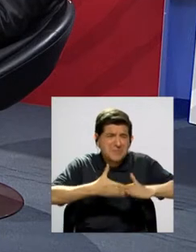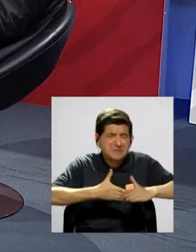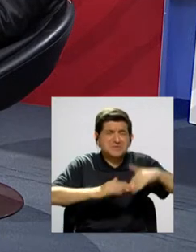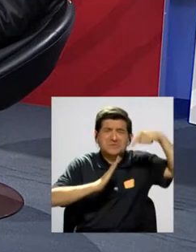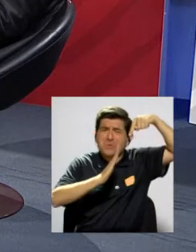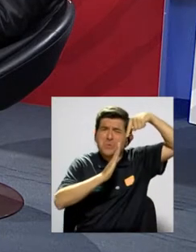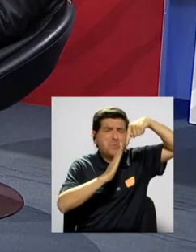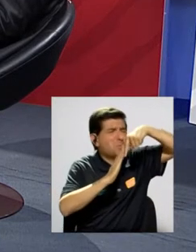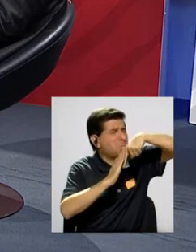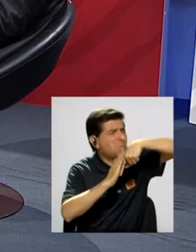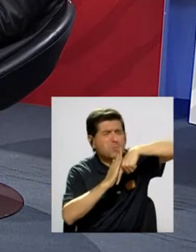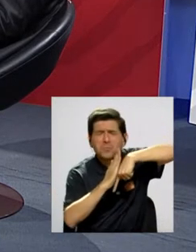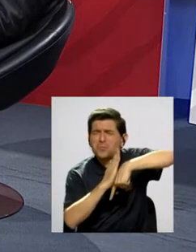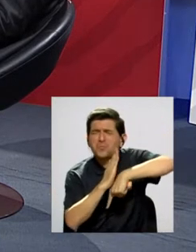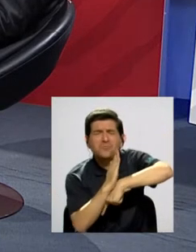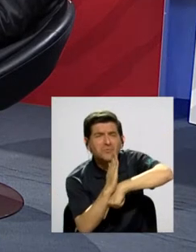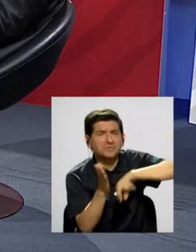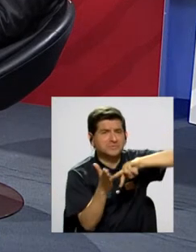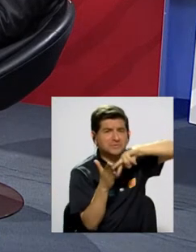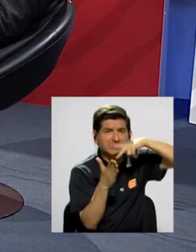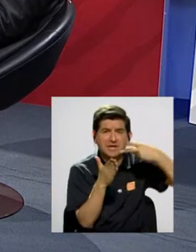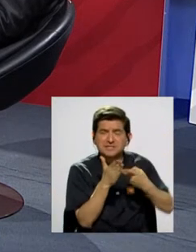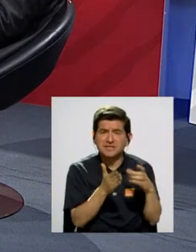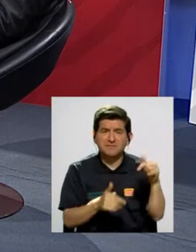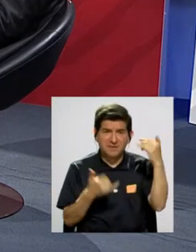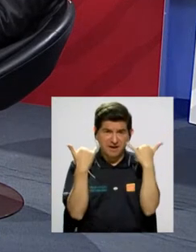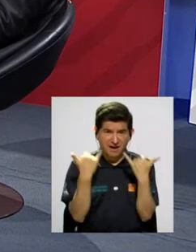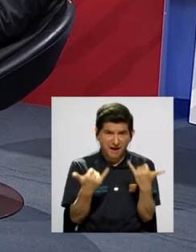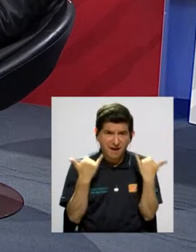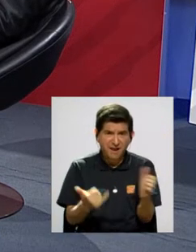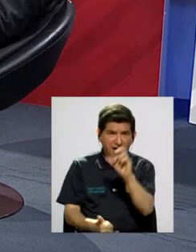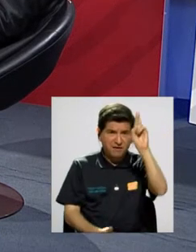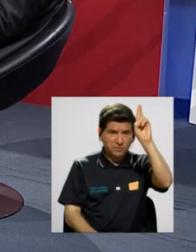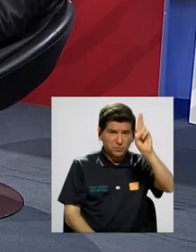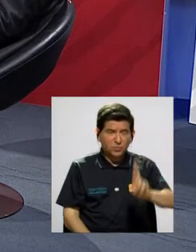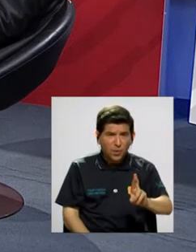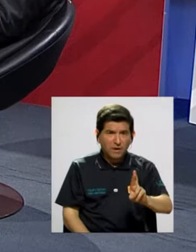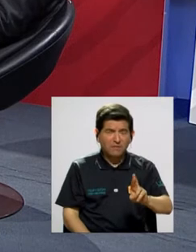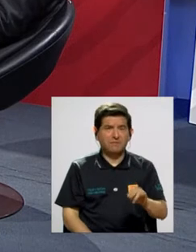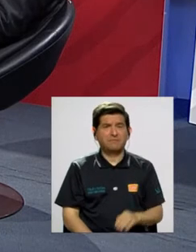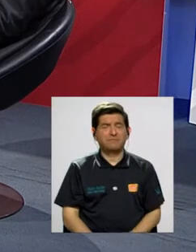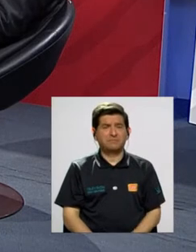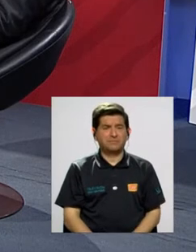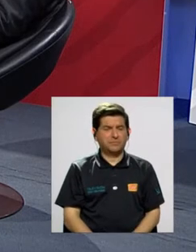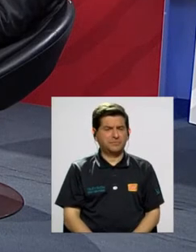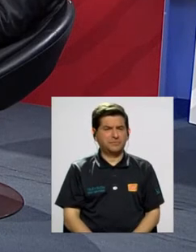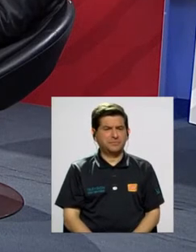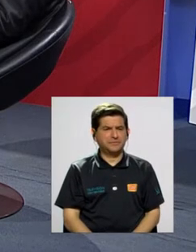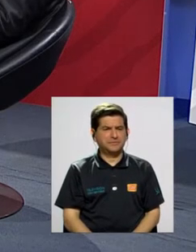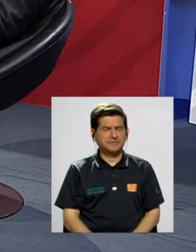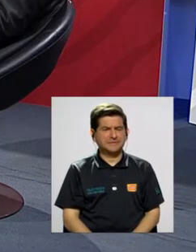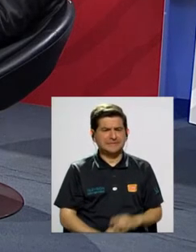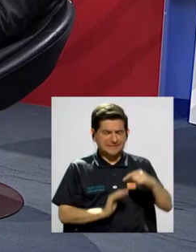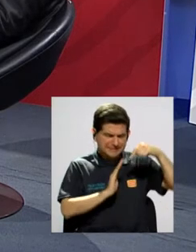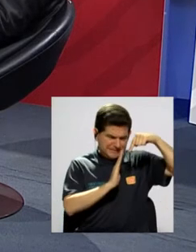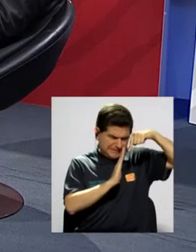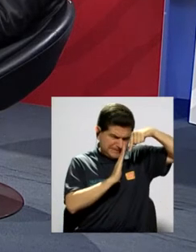profundas, y que significan en nuestra Costa Rica, yo creo que también una